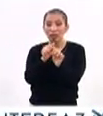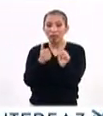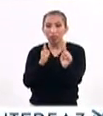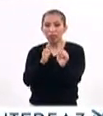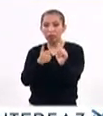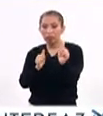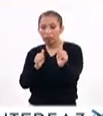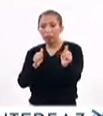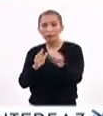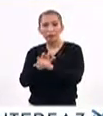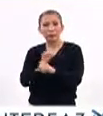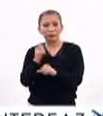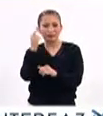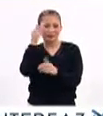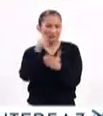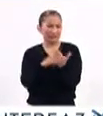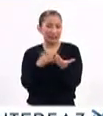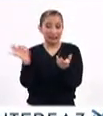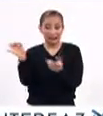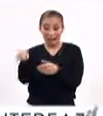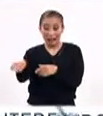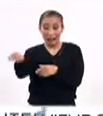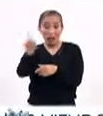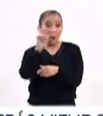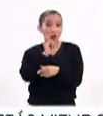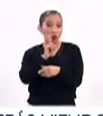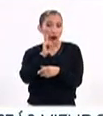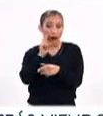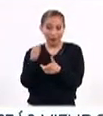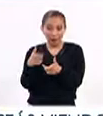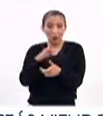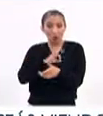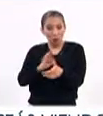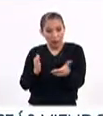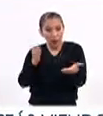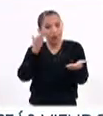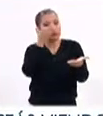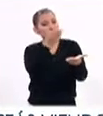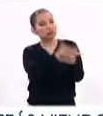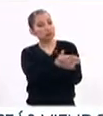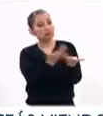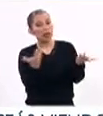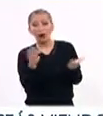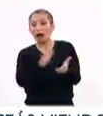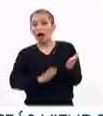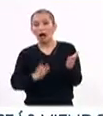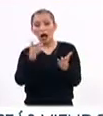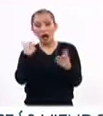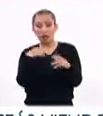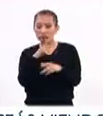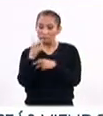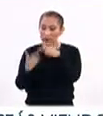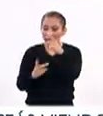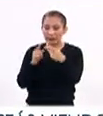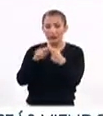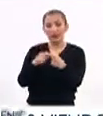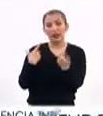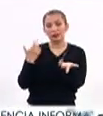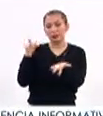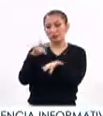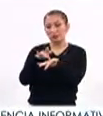quedando atrás. Entonces creo que si las mujeres pueden tener acceso a, yo diría, al crédito,